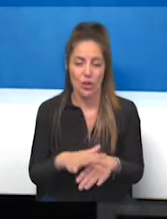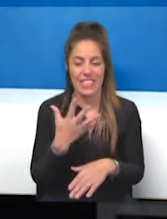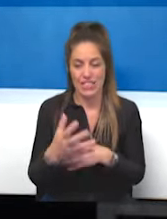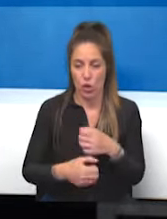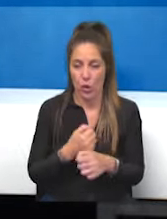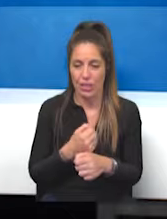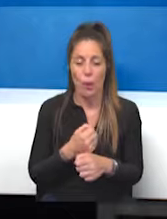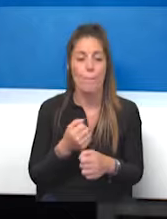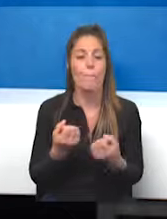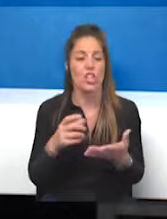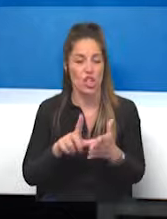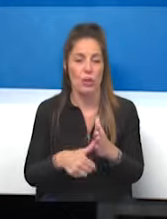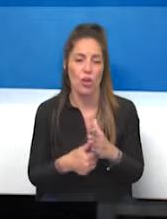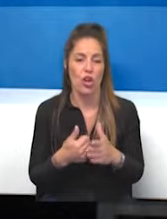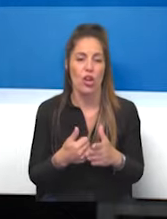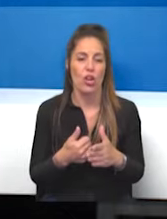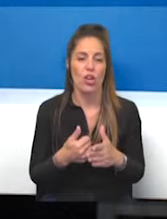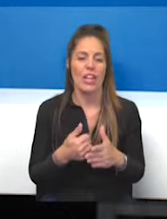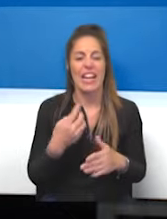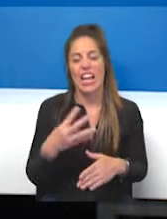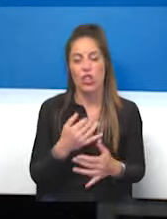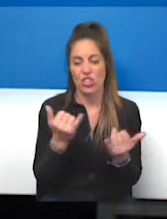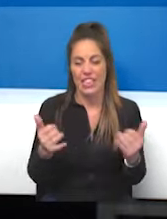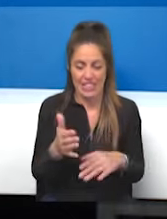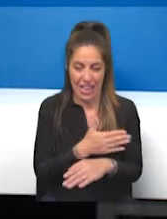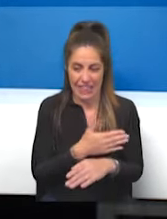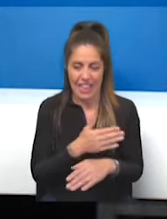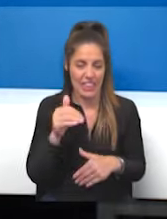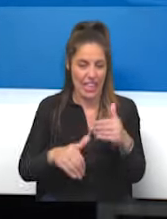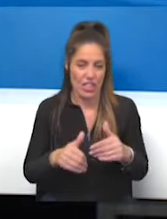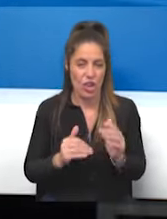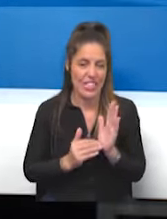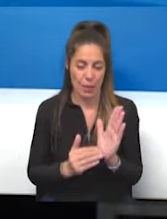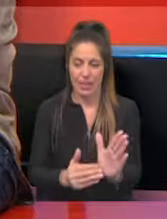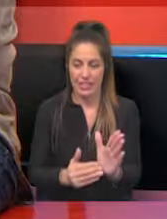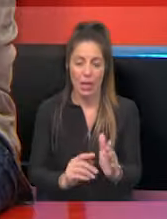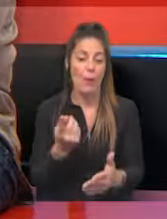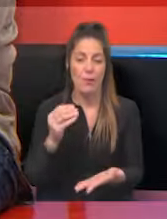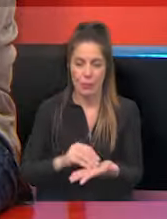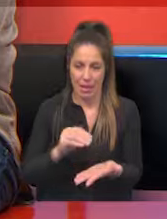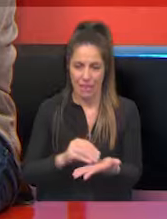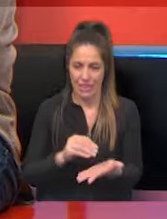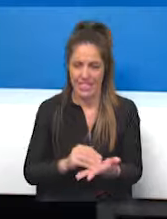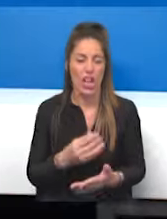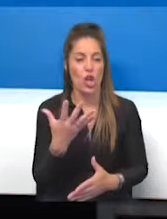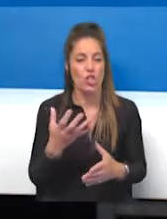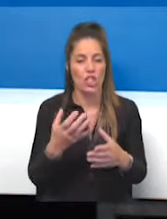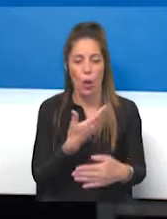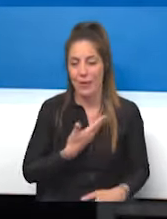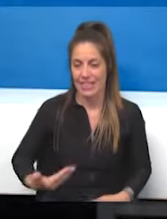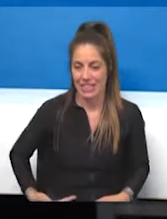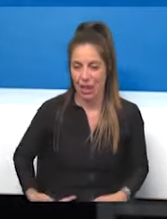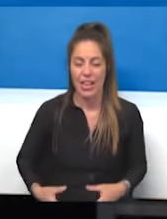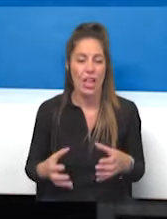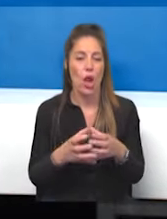años por eso demoró creo que fueron si mal no recuerdo 14 días antes del acto eleccionario que se ent por primera vez los cinco presidenciables